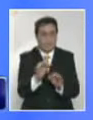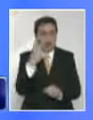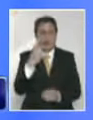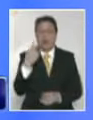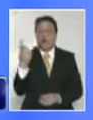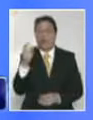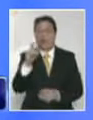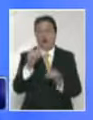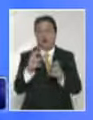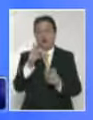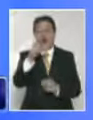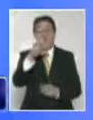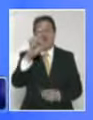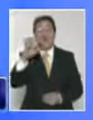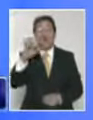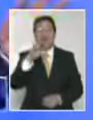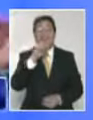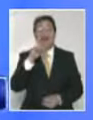de la cooperativa,